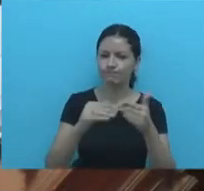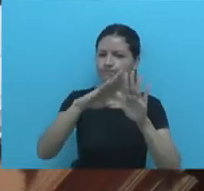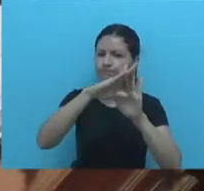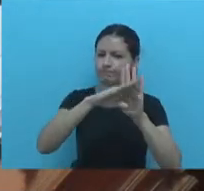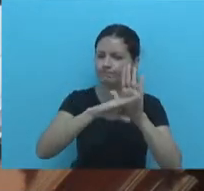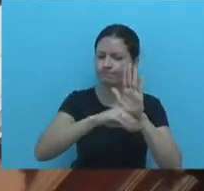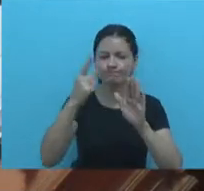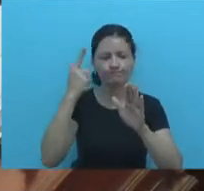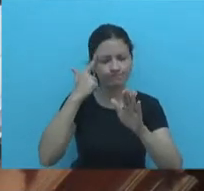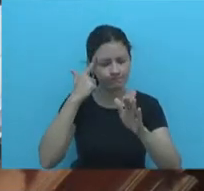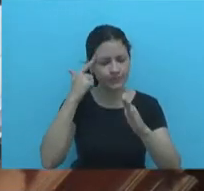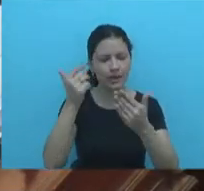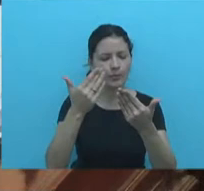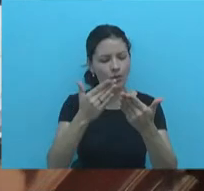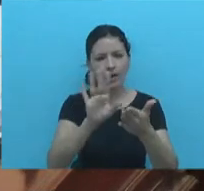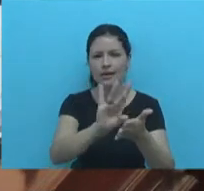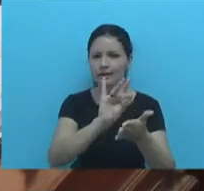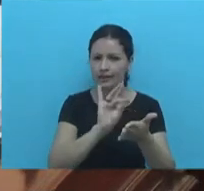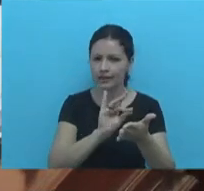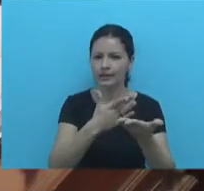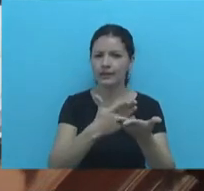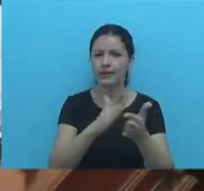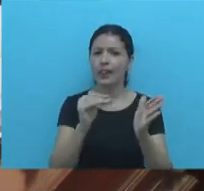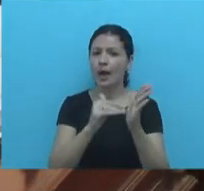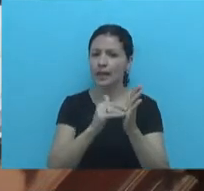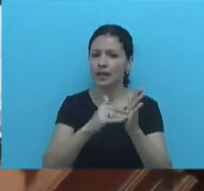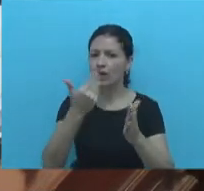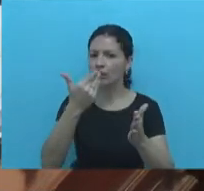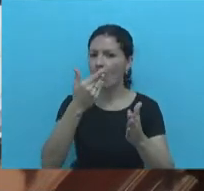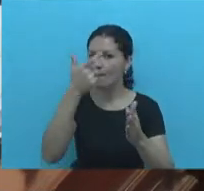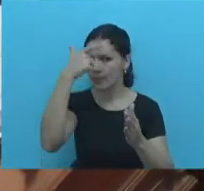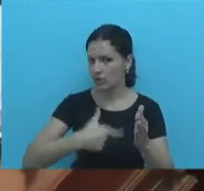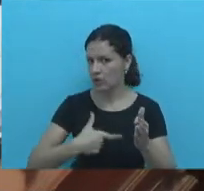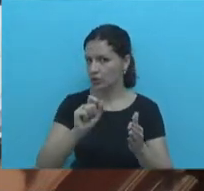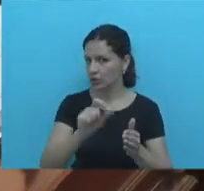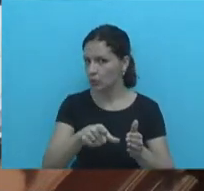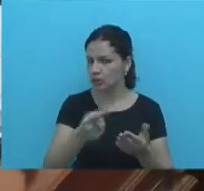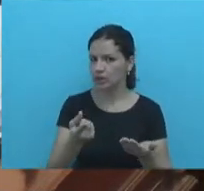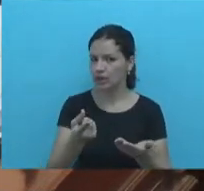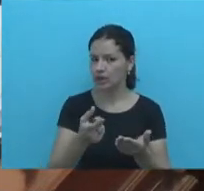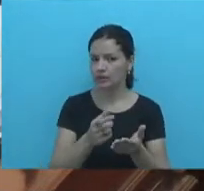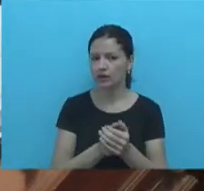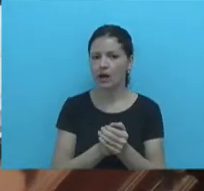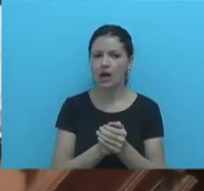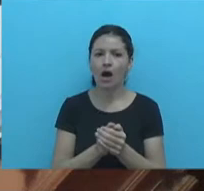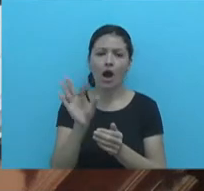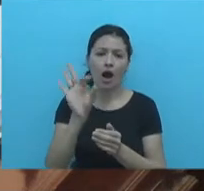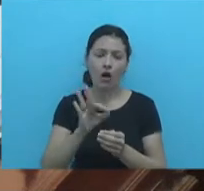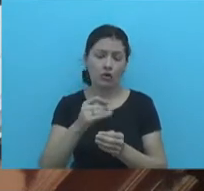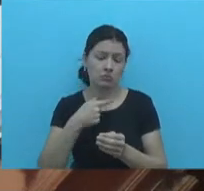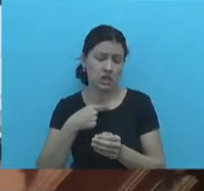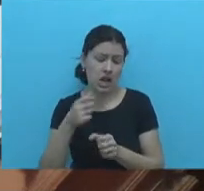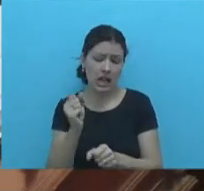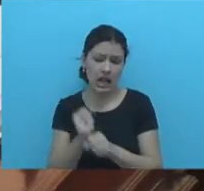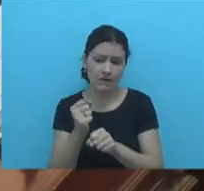De las carreras que puede elegir dentro de sus aptitudes e intereses, y si no, si quiere trabajar, darle las herramientas para que